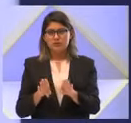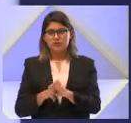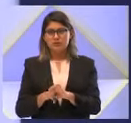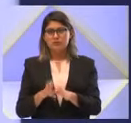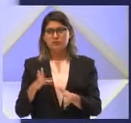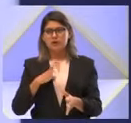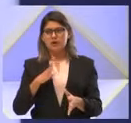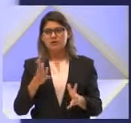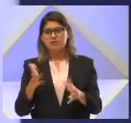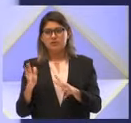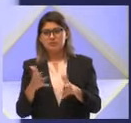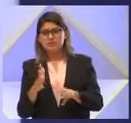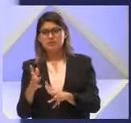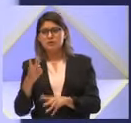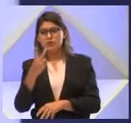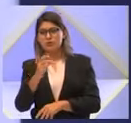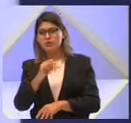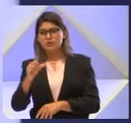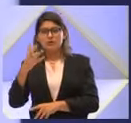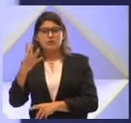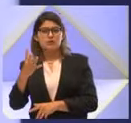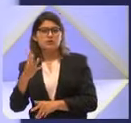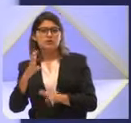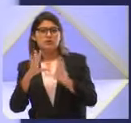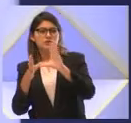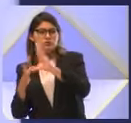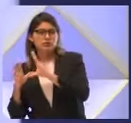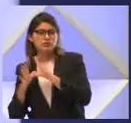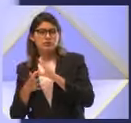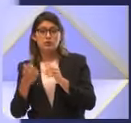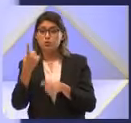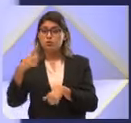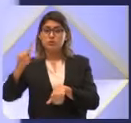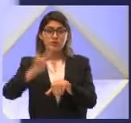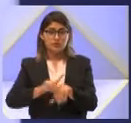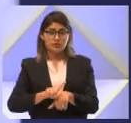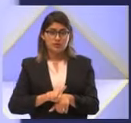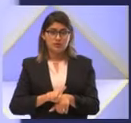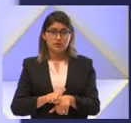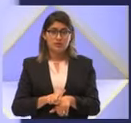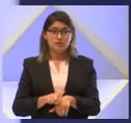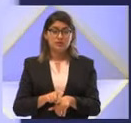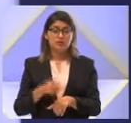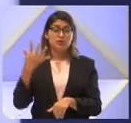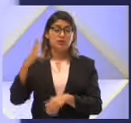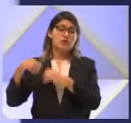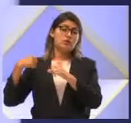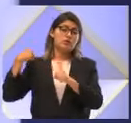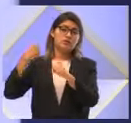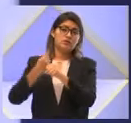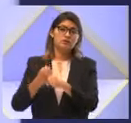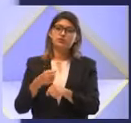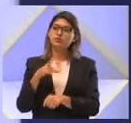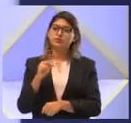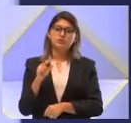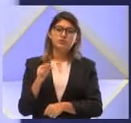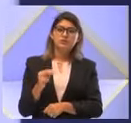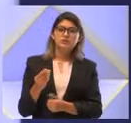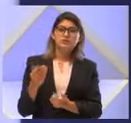4 satélites por día esto hace no voy a decir 10 años hace 5 años esto era impensable